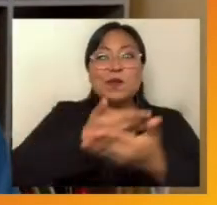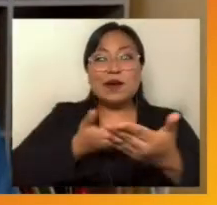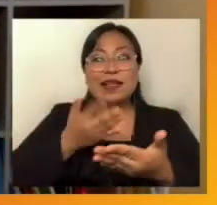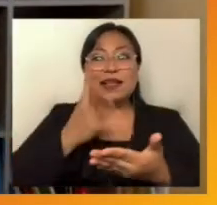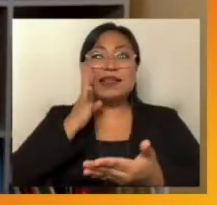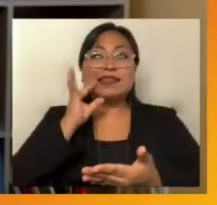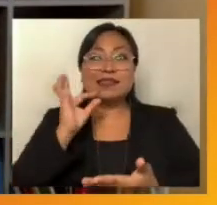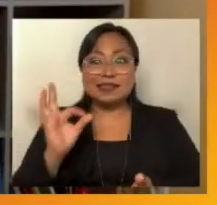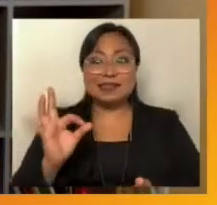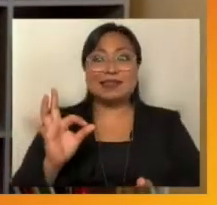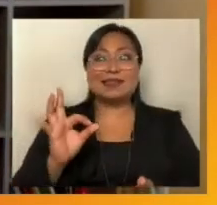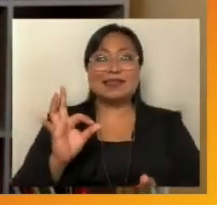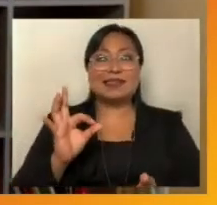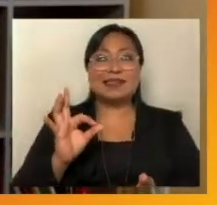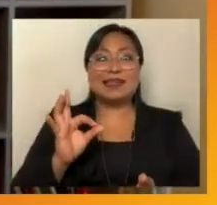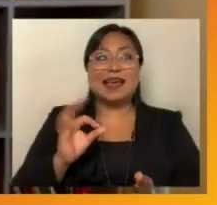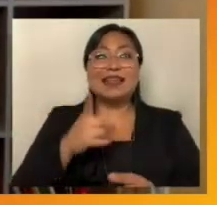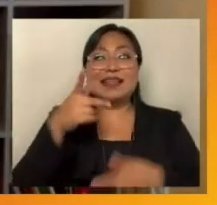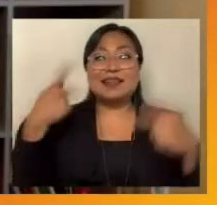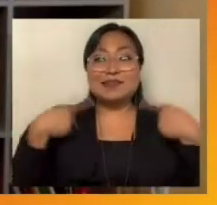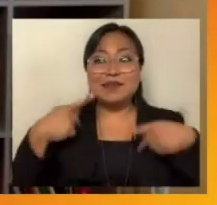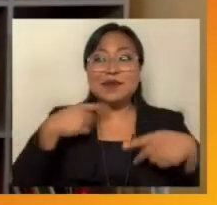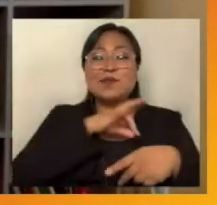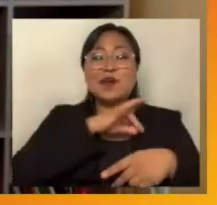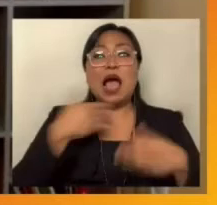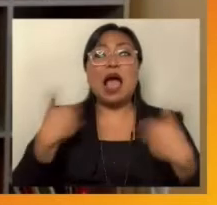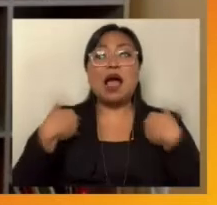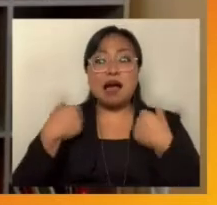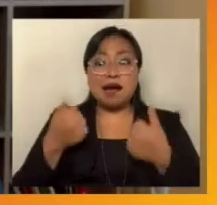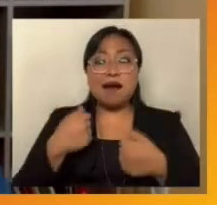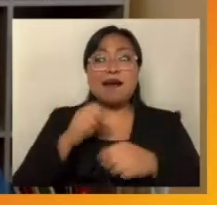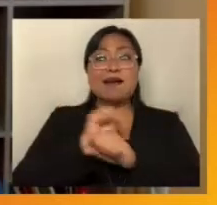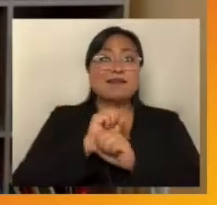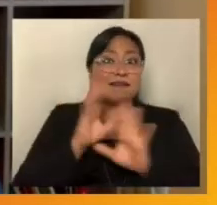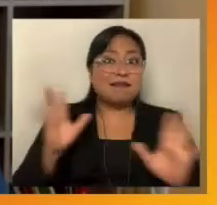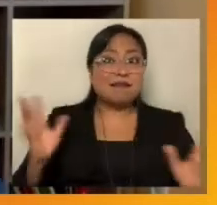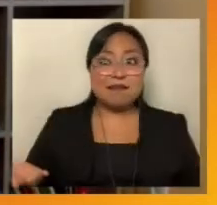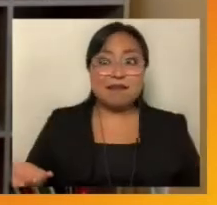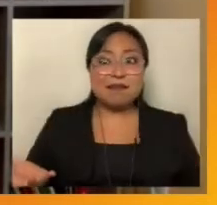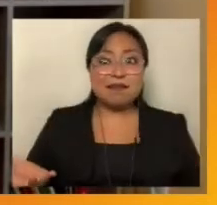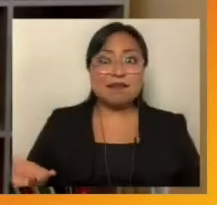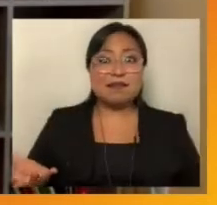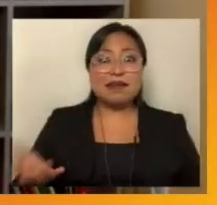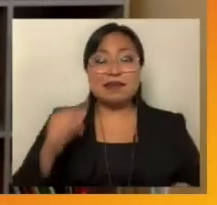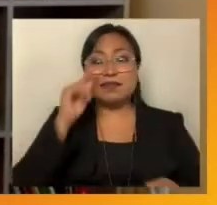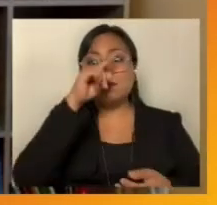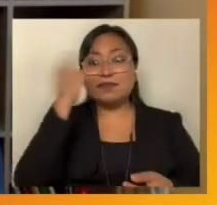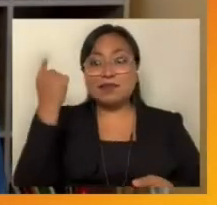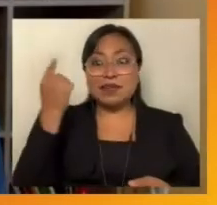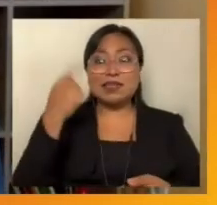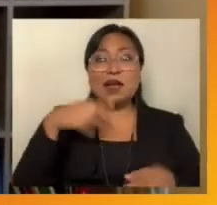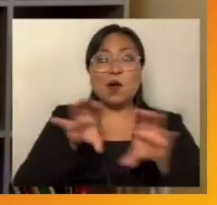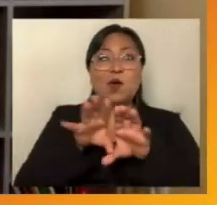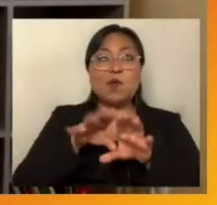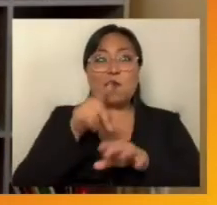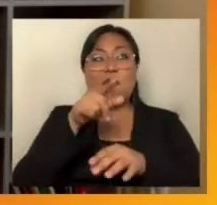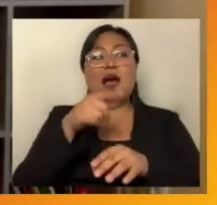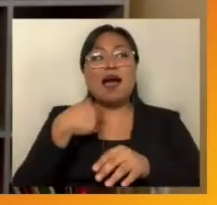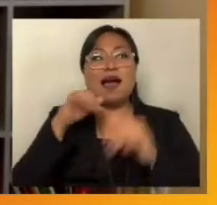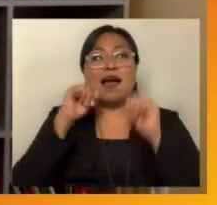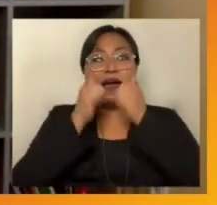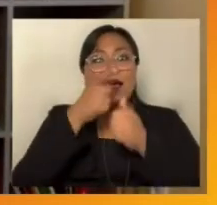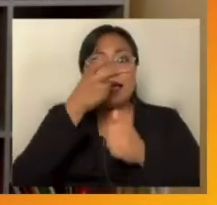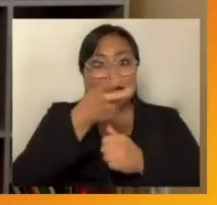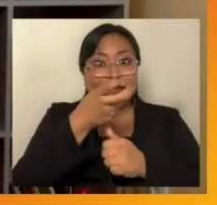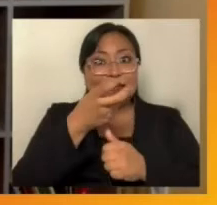es decir, que la gente pueda entenderlo de forma muy clara y muy fácil lo que va a conseguir. Es decir,